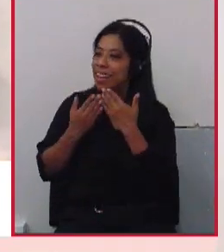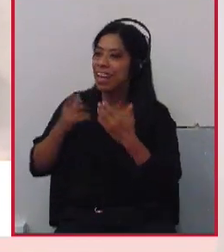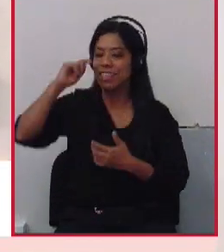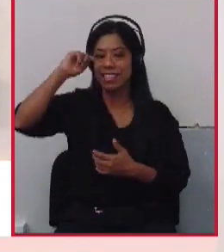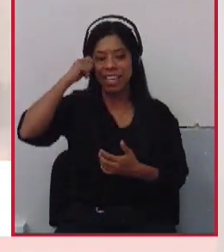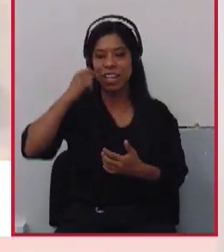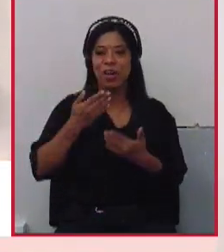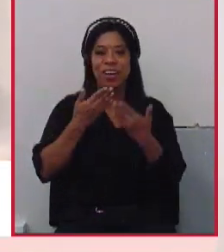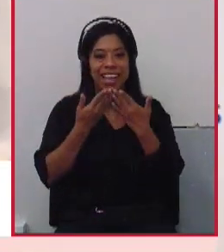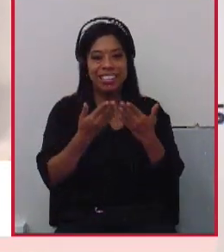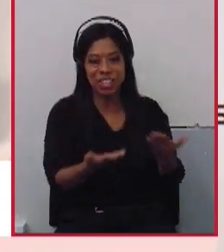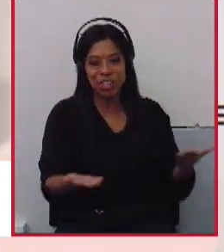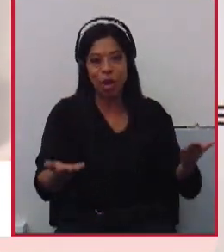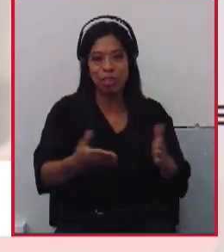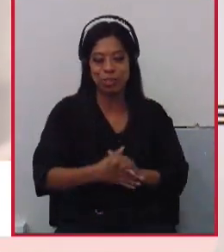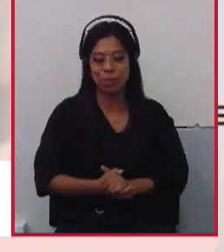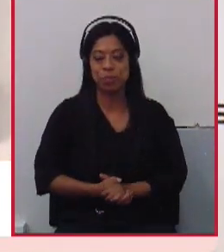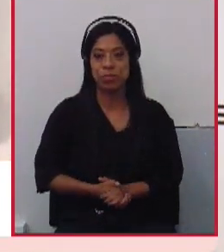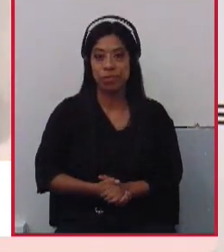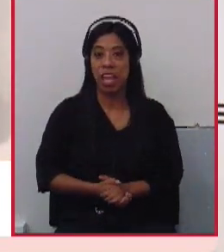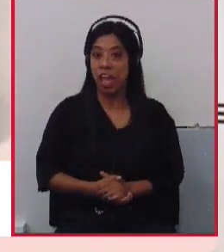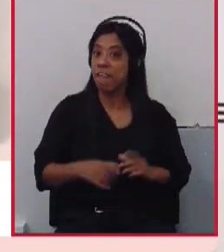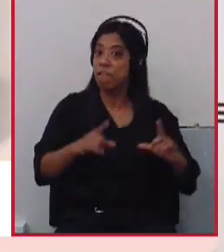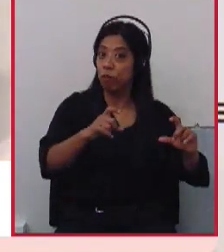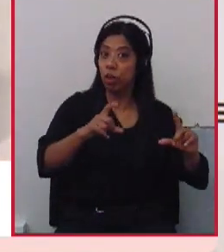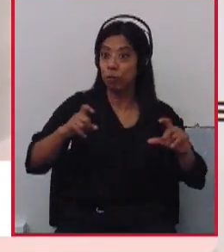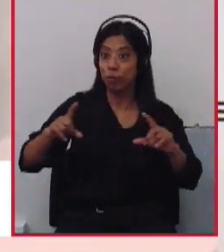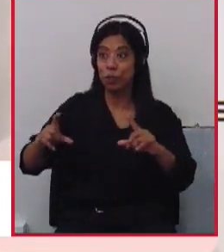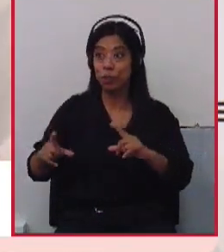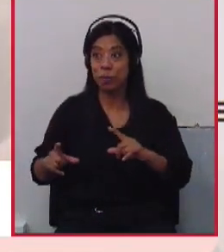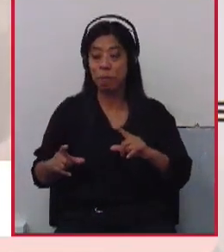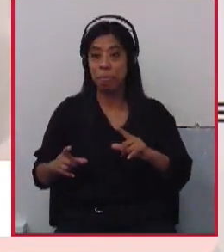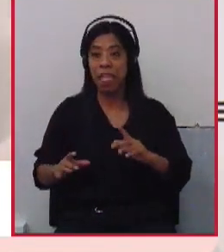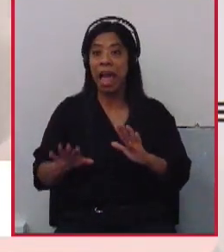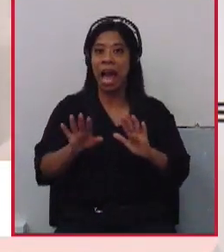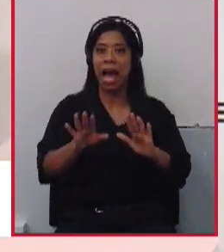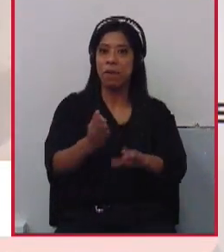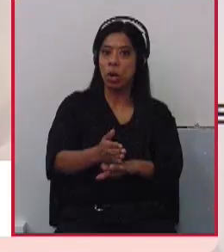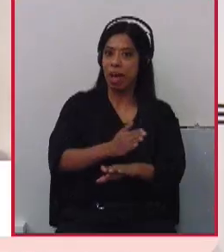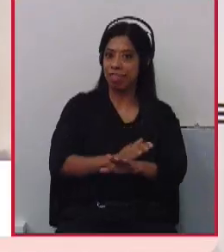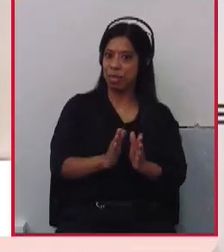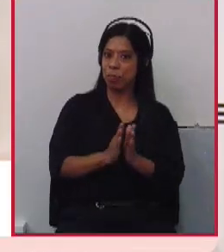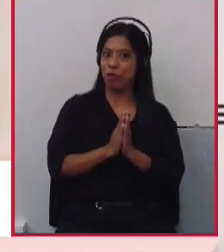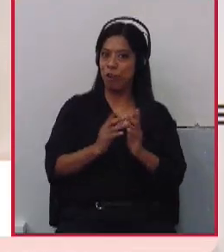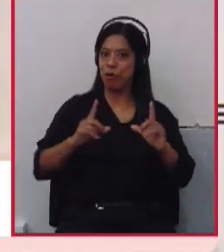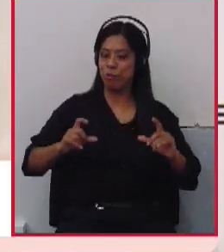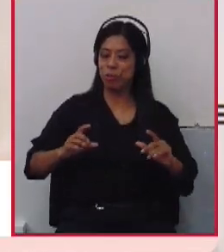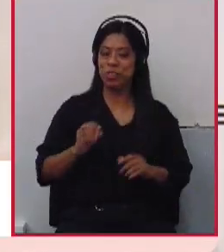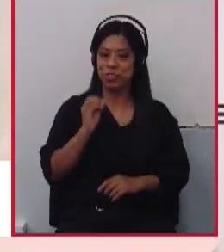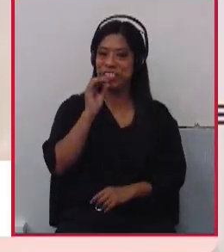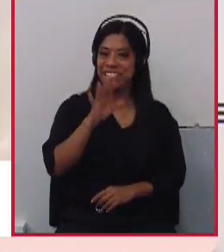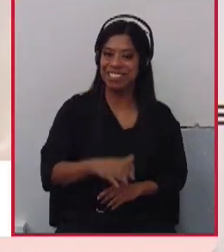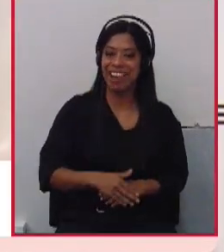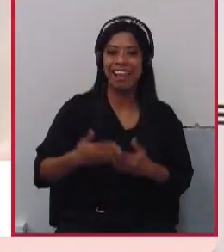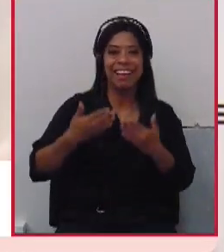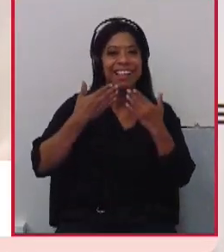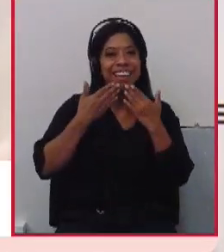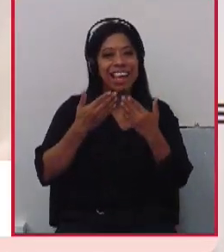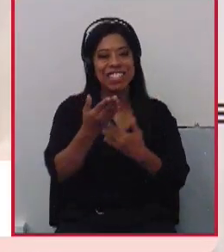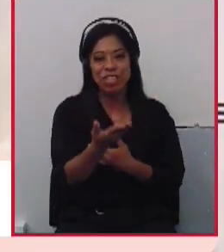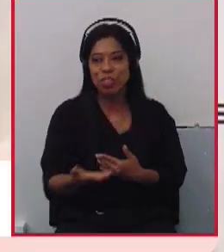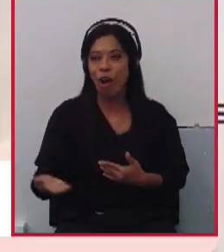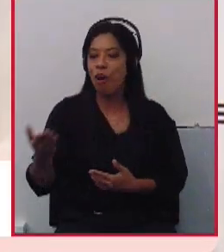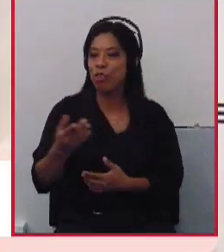Y gracias. Muy bien. Bueno, la foto antes de la foto quería decirles de que agradecemos a todos